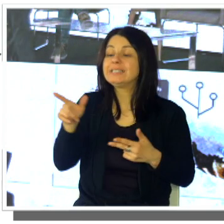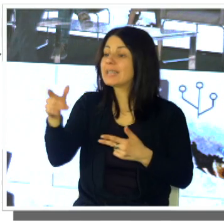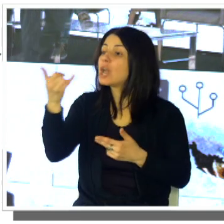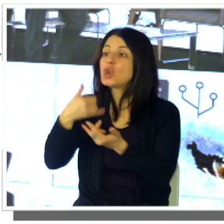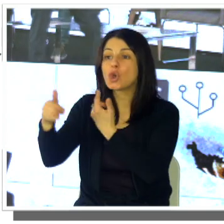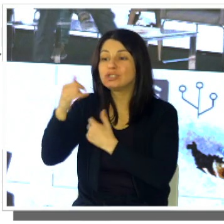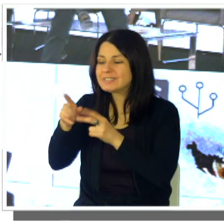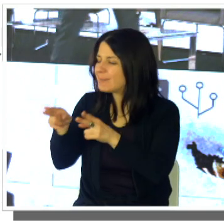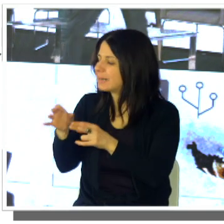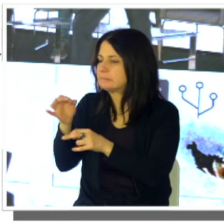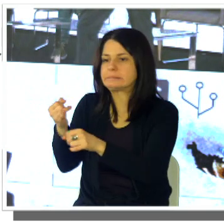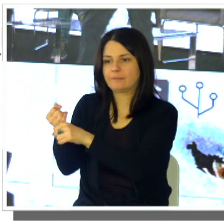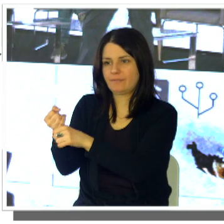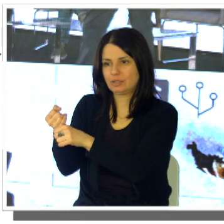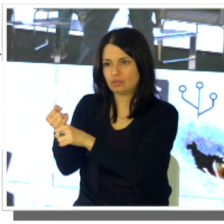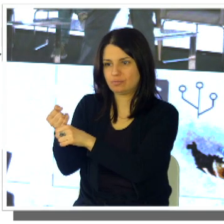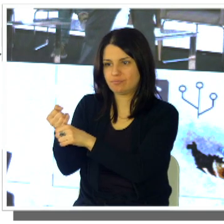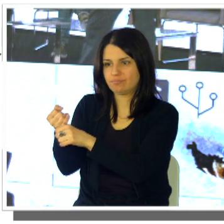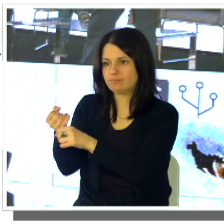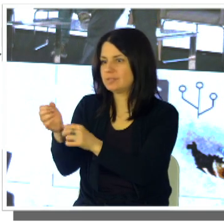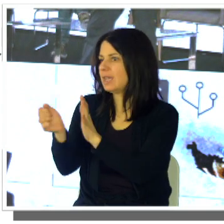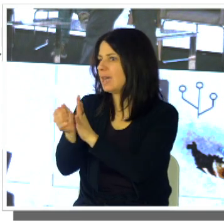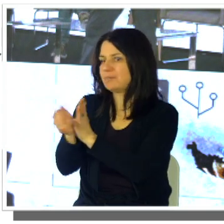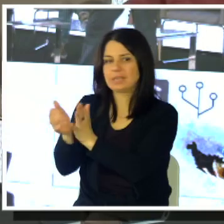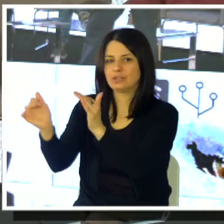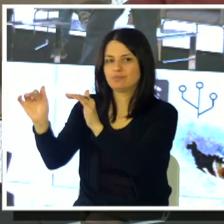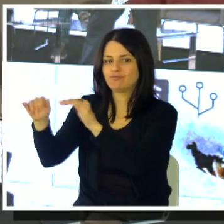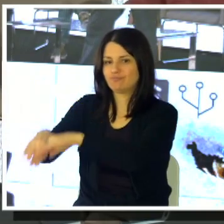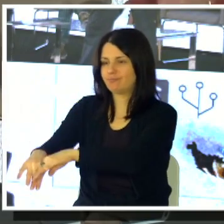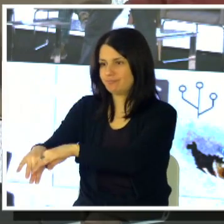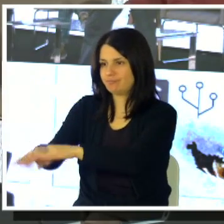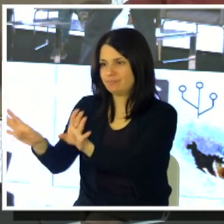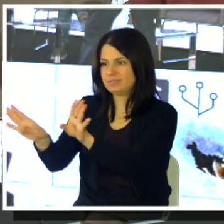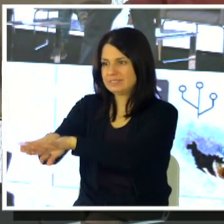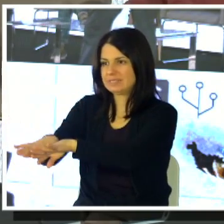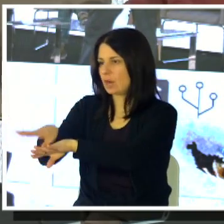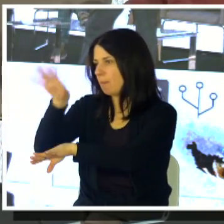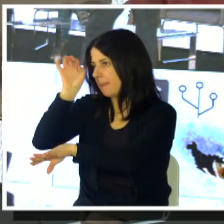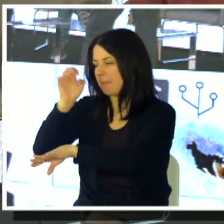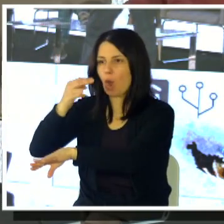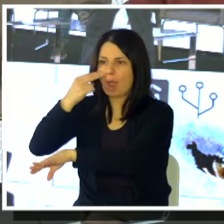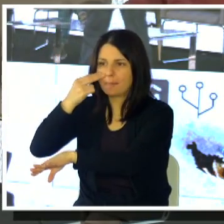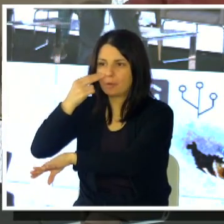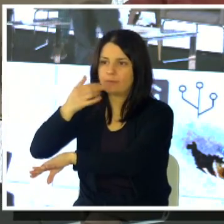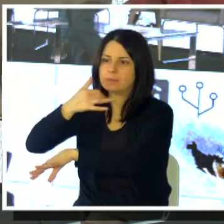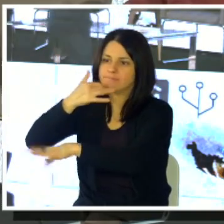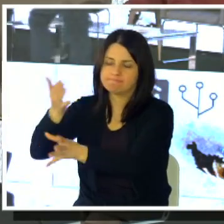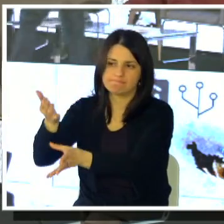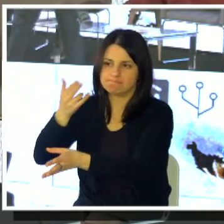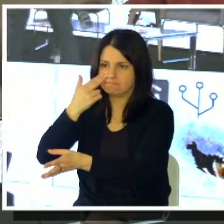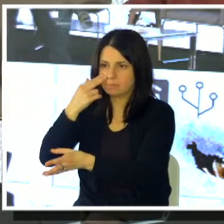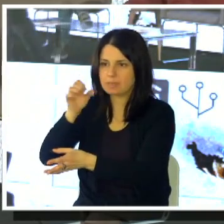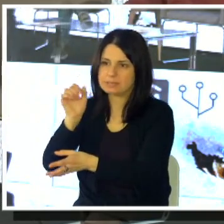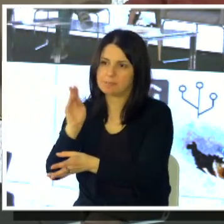noticias falló y me tiró la application server donde está ejecutando. Se comió la memoria, tuvo un pico de CPU,